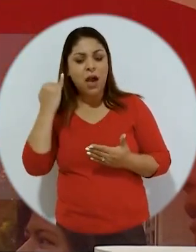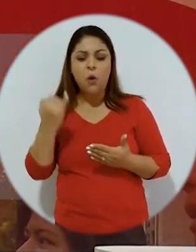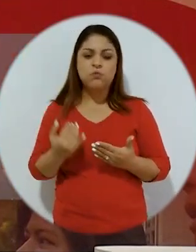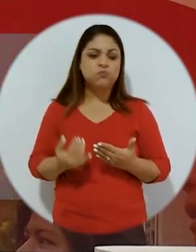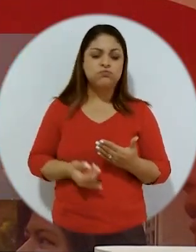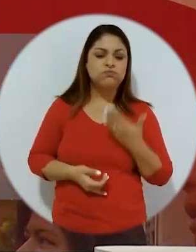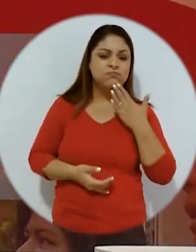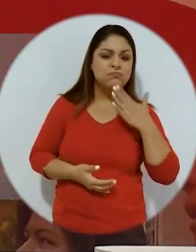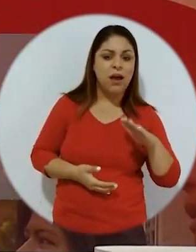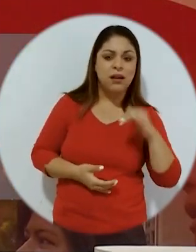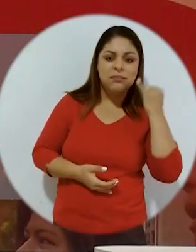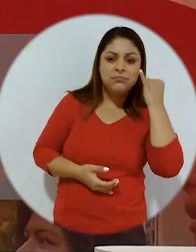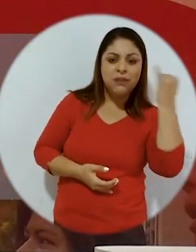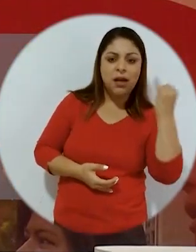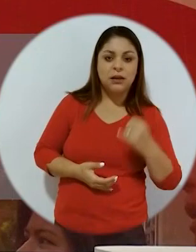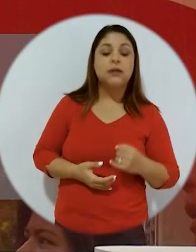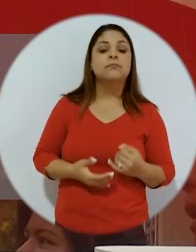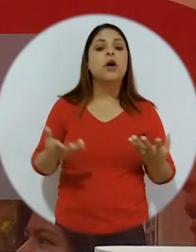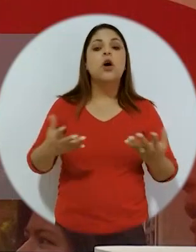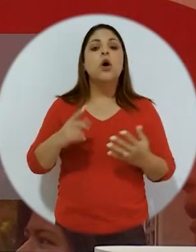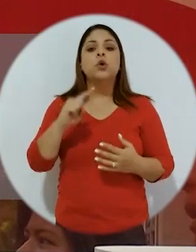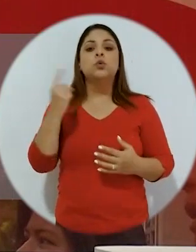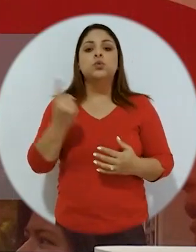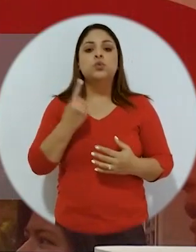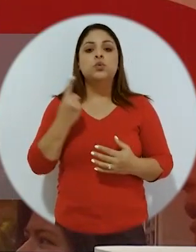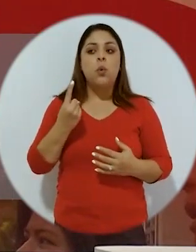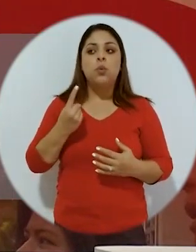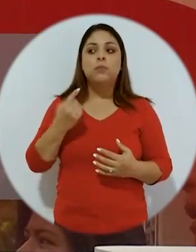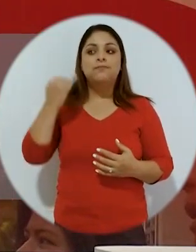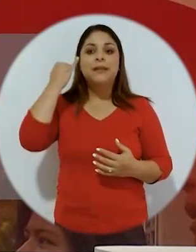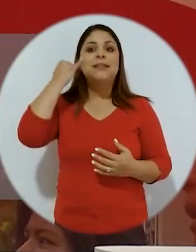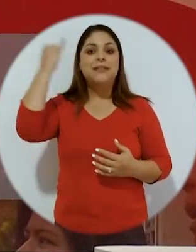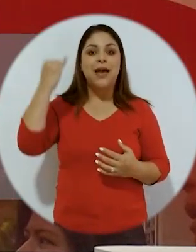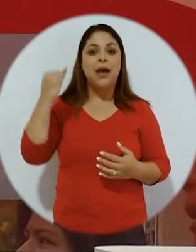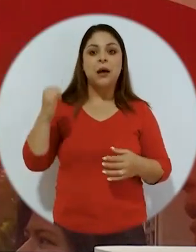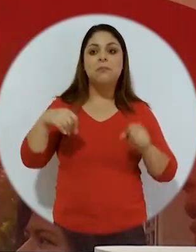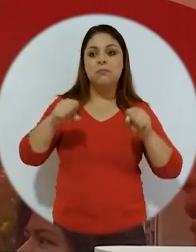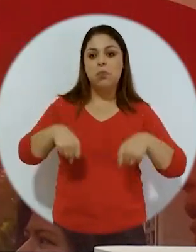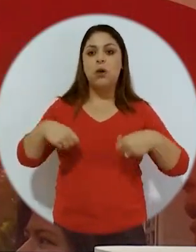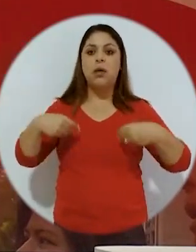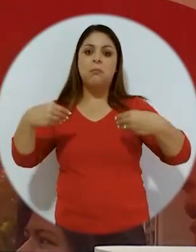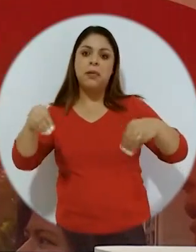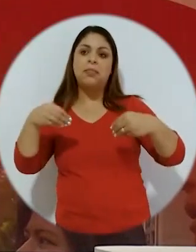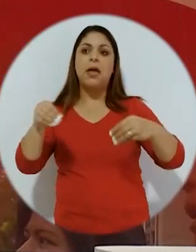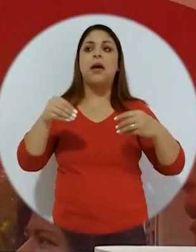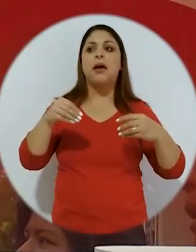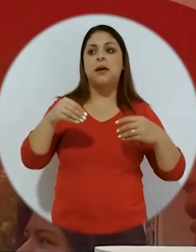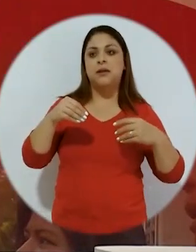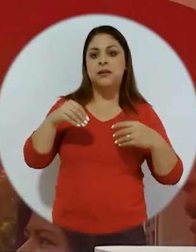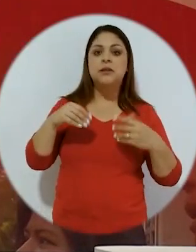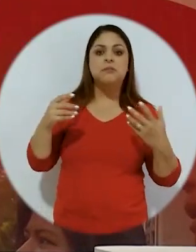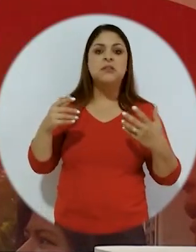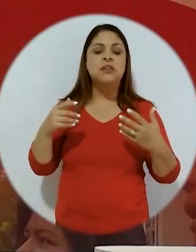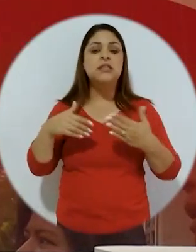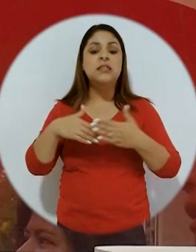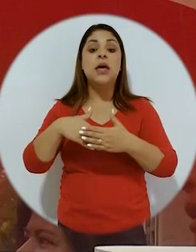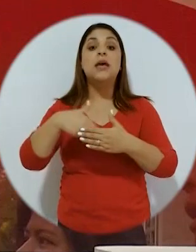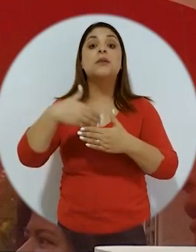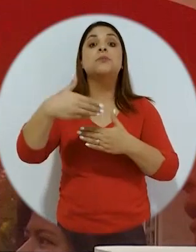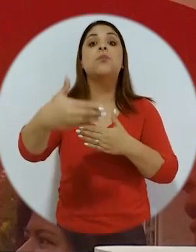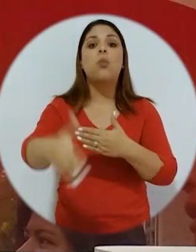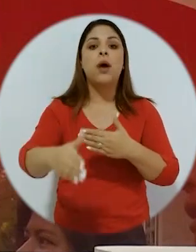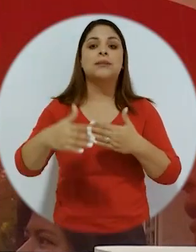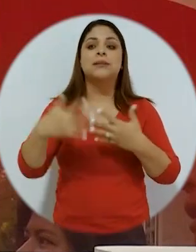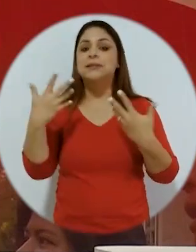el inicio. O sea, no estamos hablando de una idea que llegue al producto mínimo viable, tenga ventas y a ese momento se le analice si tiene